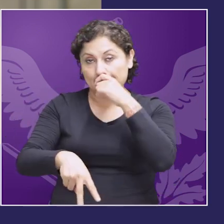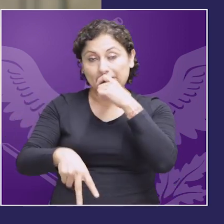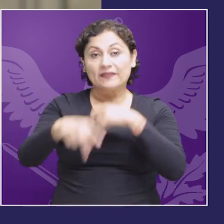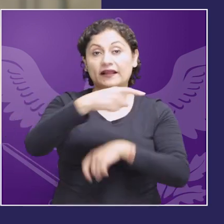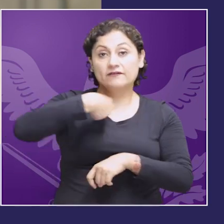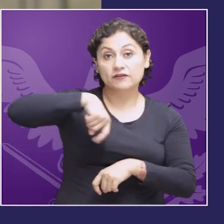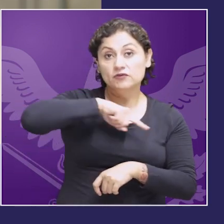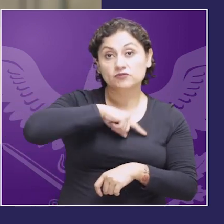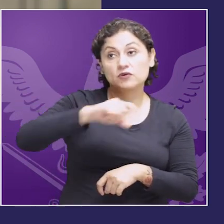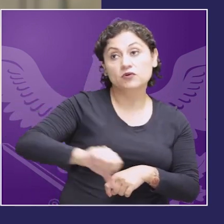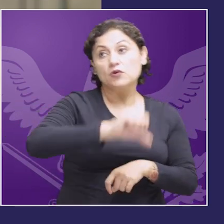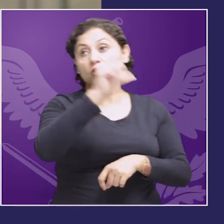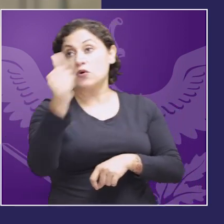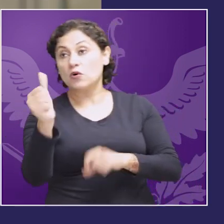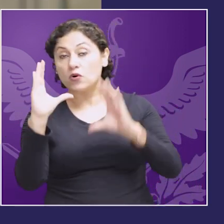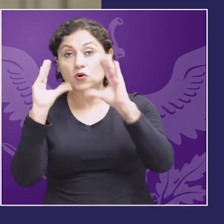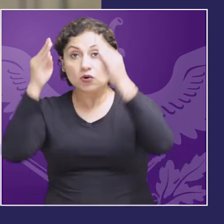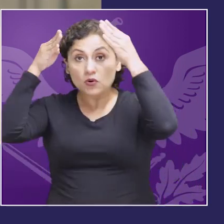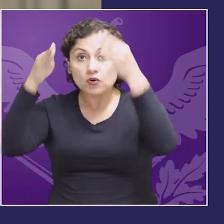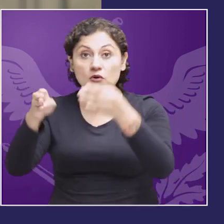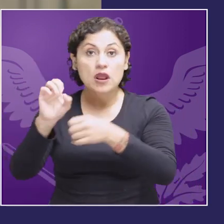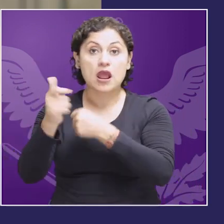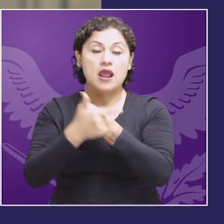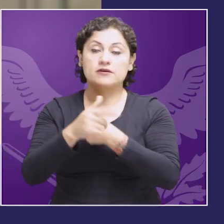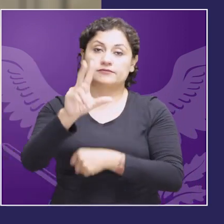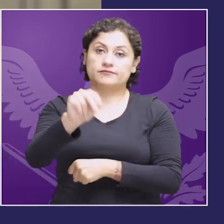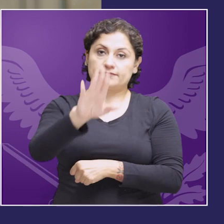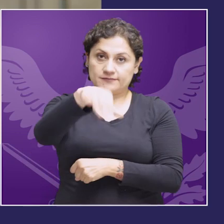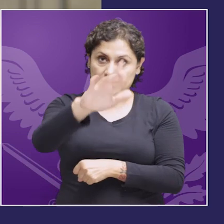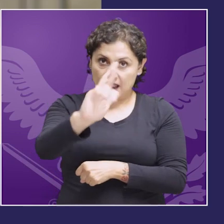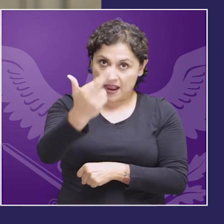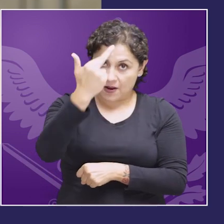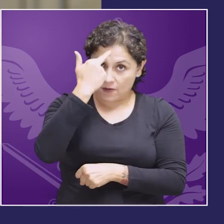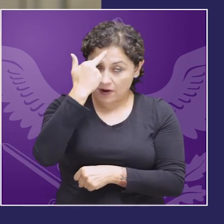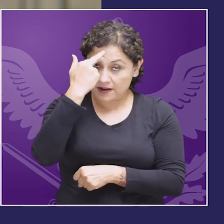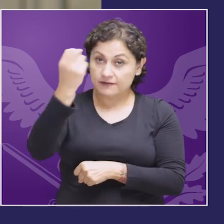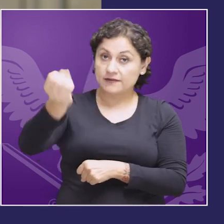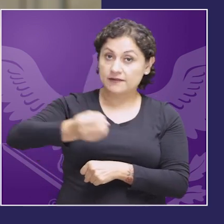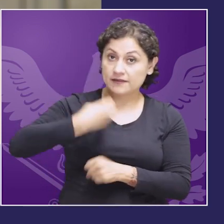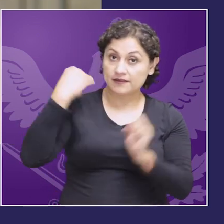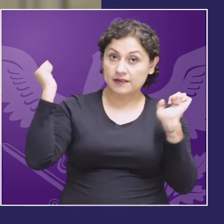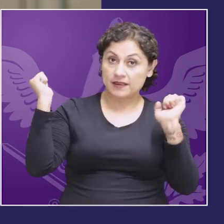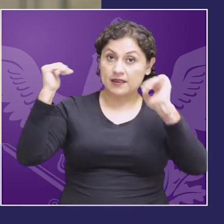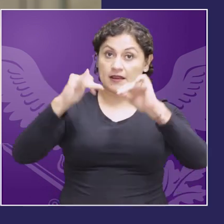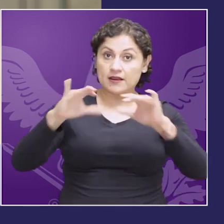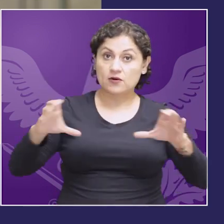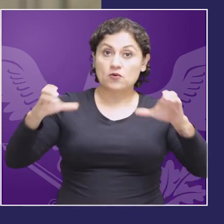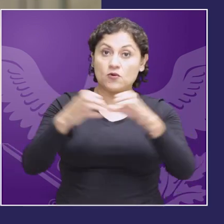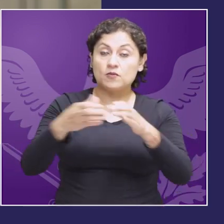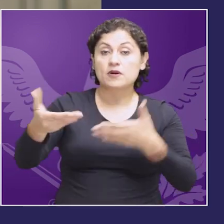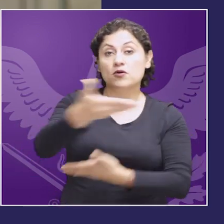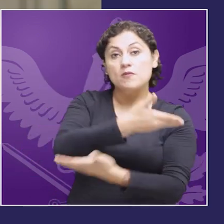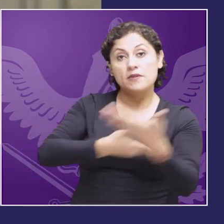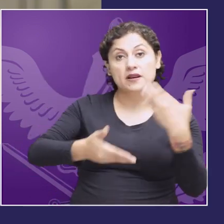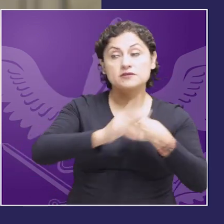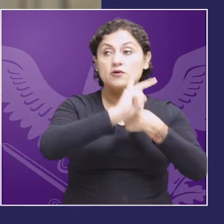públicos, pero no hemos, debo reconocer, no hemos hecho cosas específicas con esos otros operadores. O sea, acuérdate tú que la cumbre